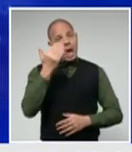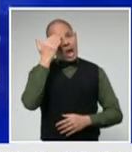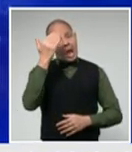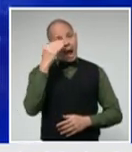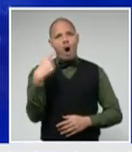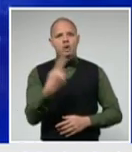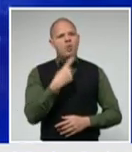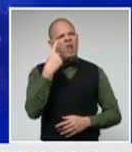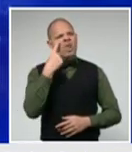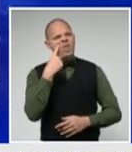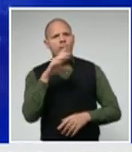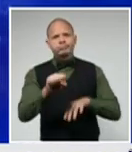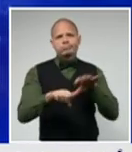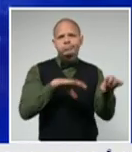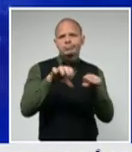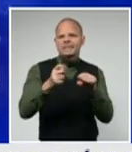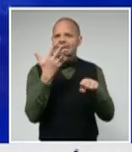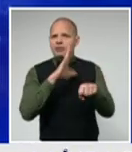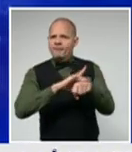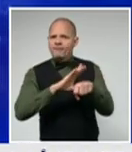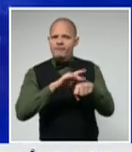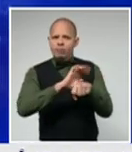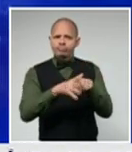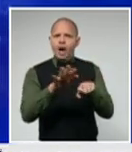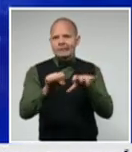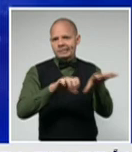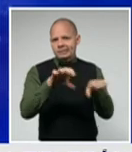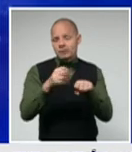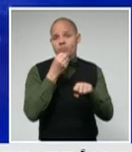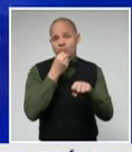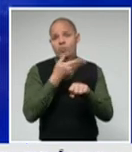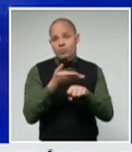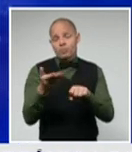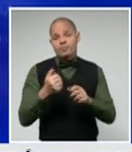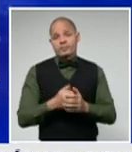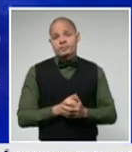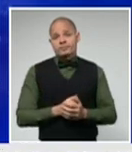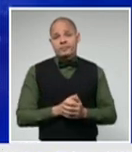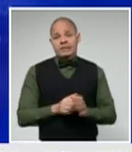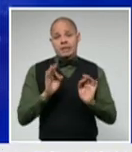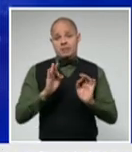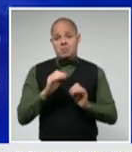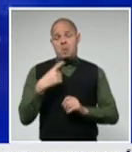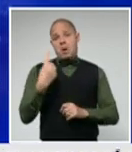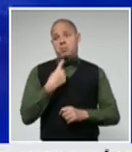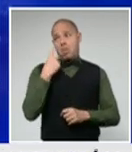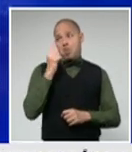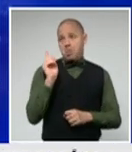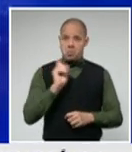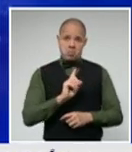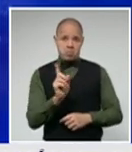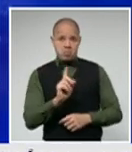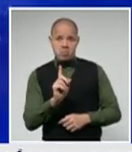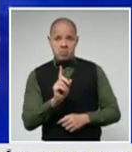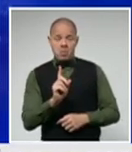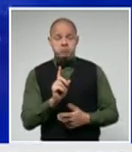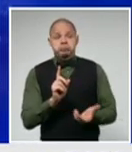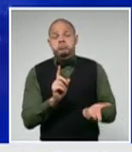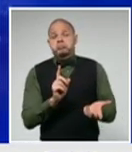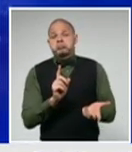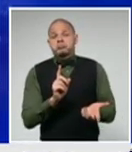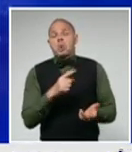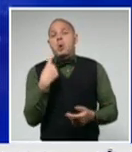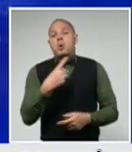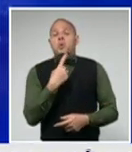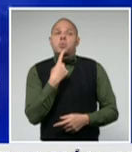pues valorar cómo se comporta este indicador, porque si no se hiciera esto, pues bueno, pues pudiéramos decir, bueno,